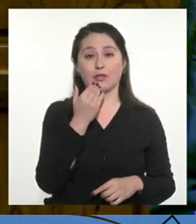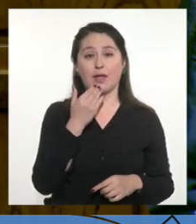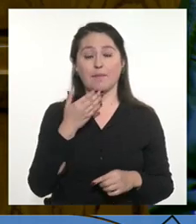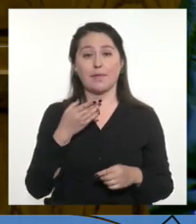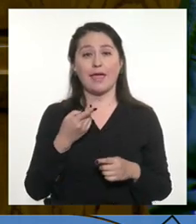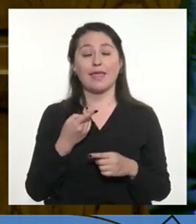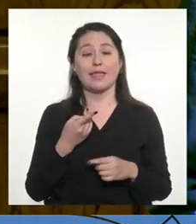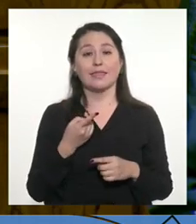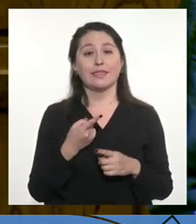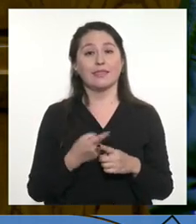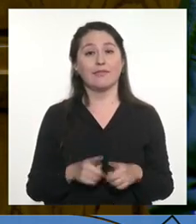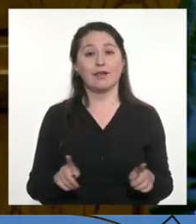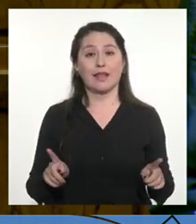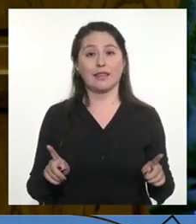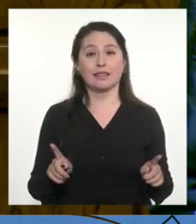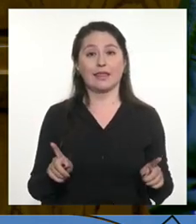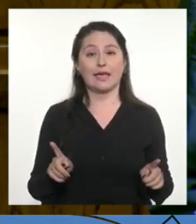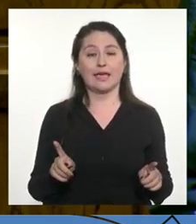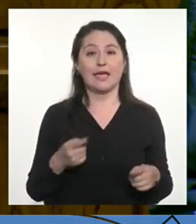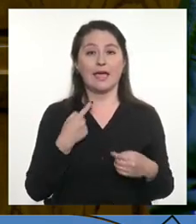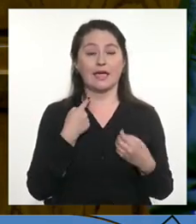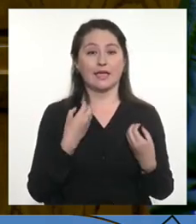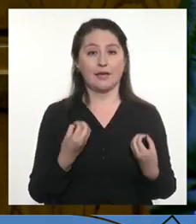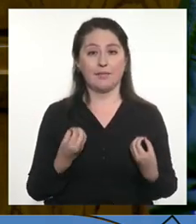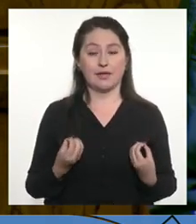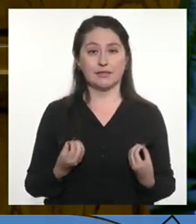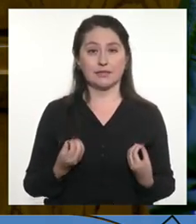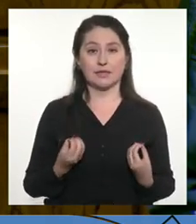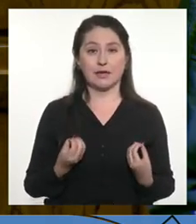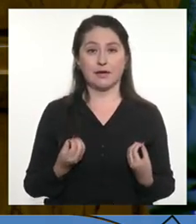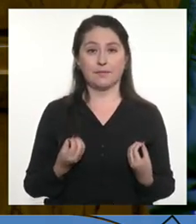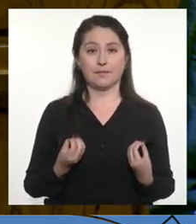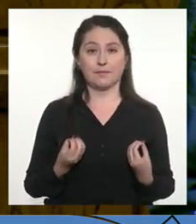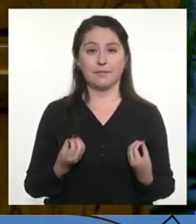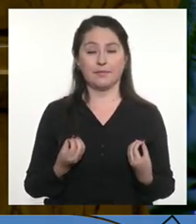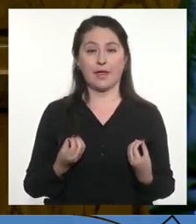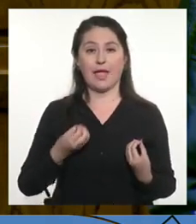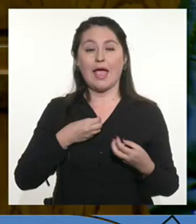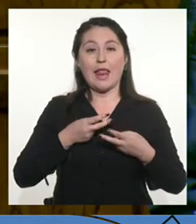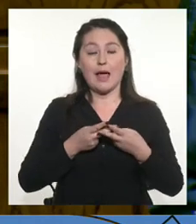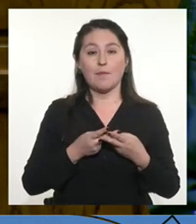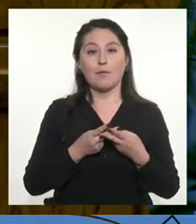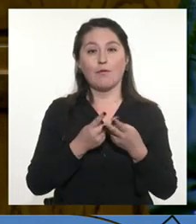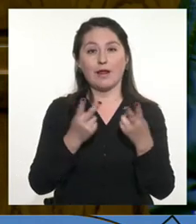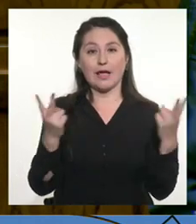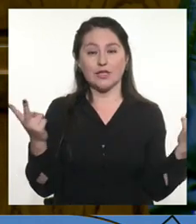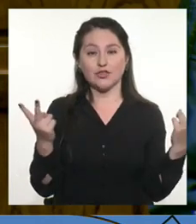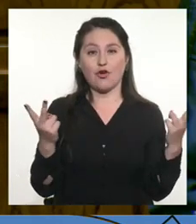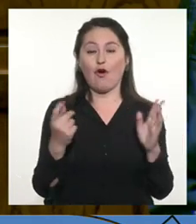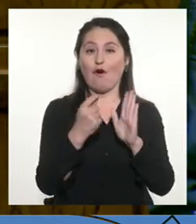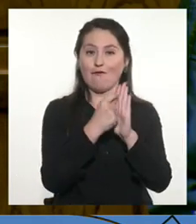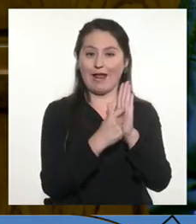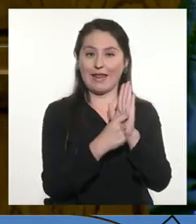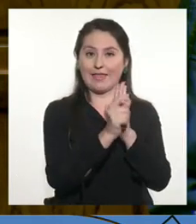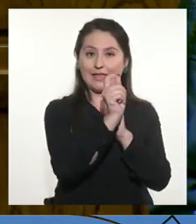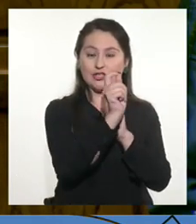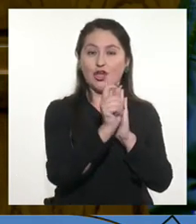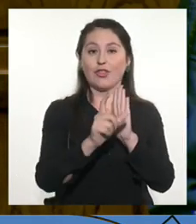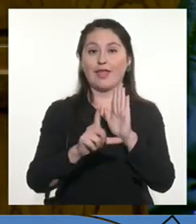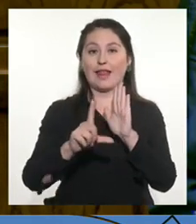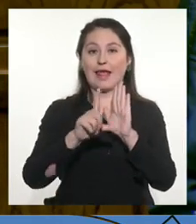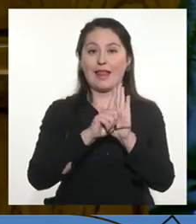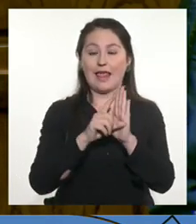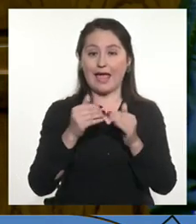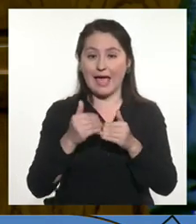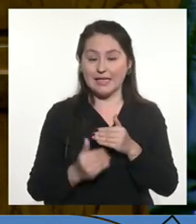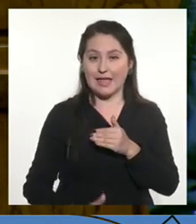correcto de la facultad lo que se quiere ir al respecto de la publicación de las validaciones de leyes hacia